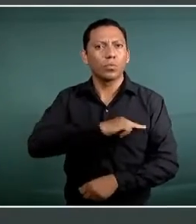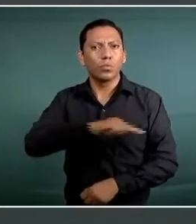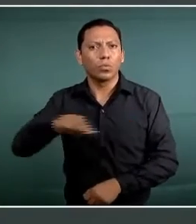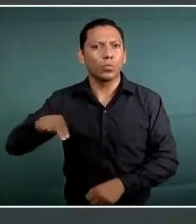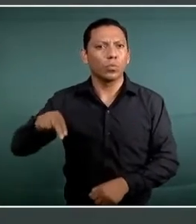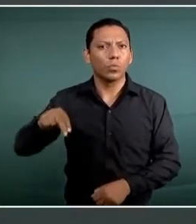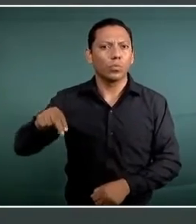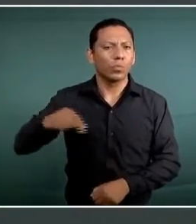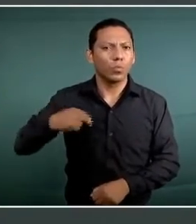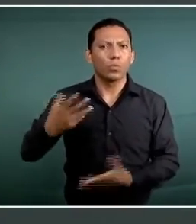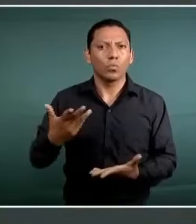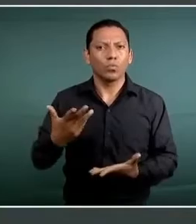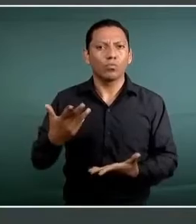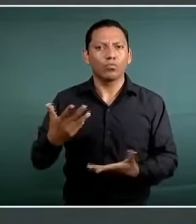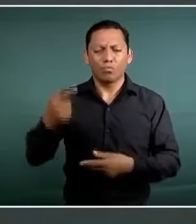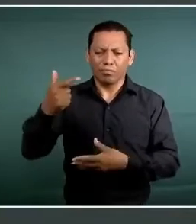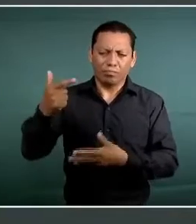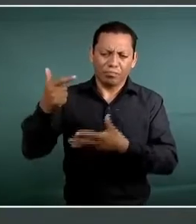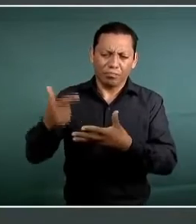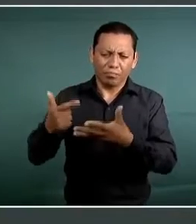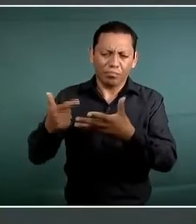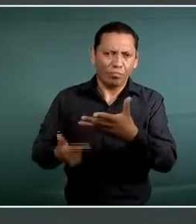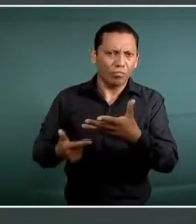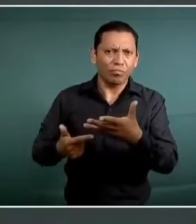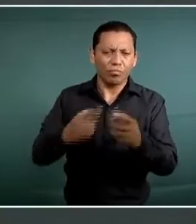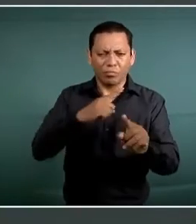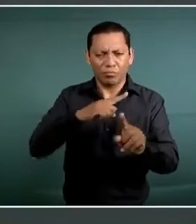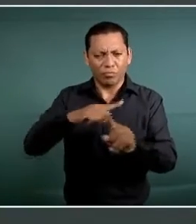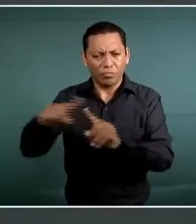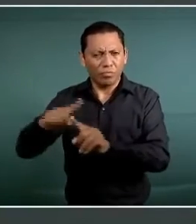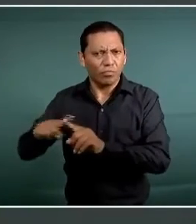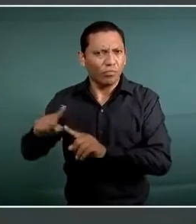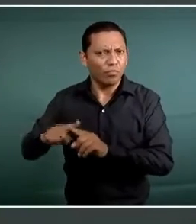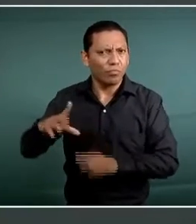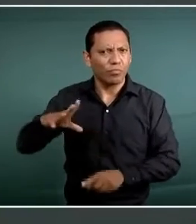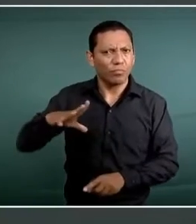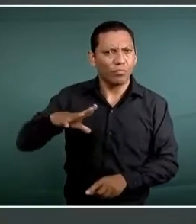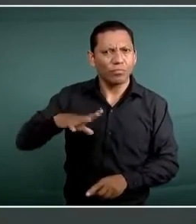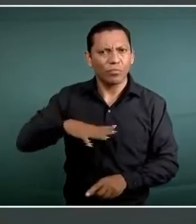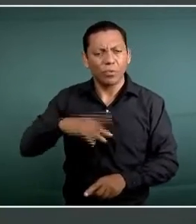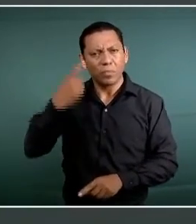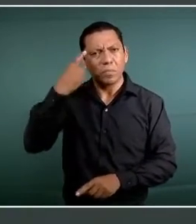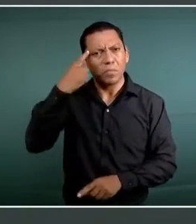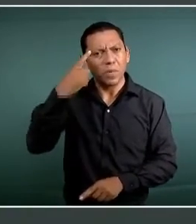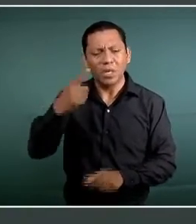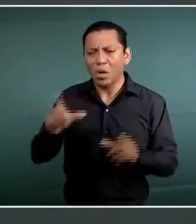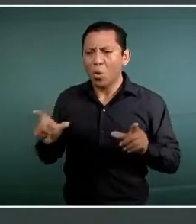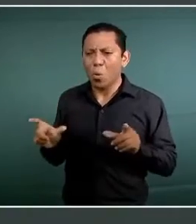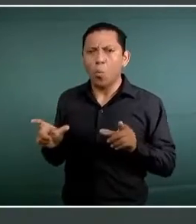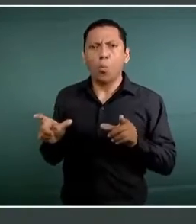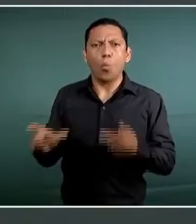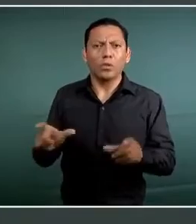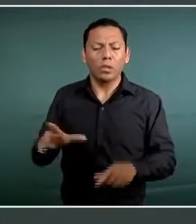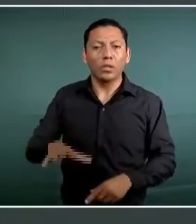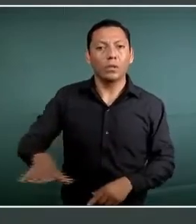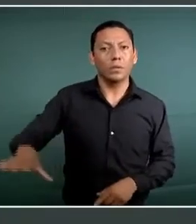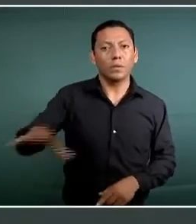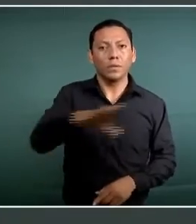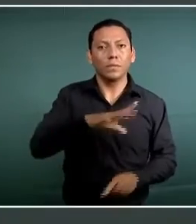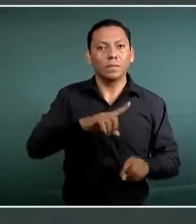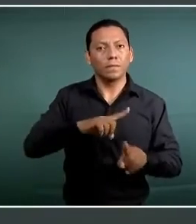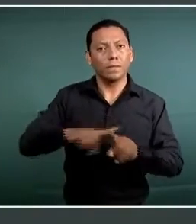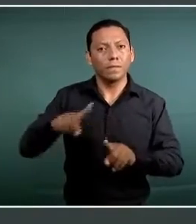todos esos valiosísimos recursos humanos en materia de seguridad y